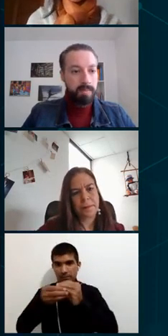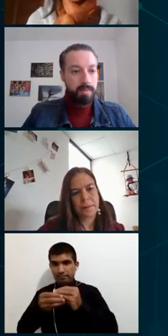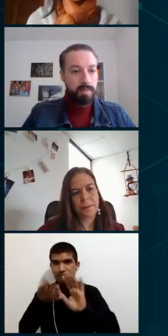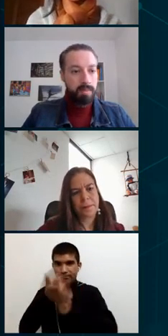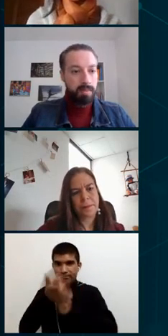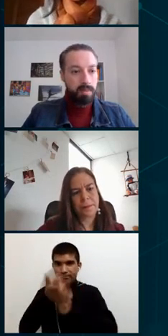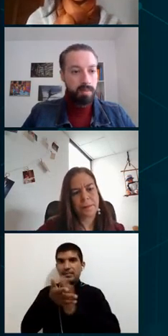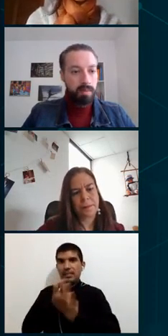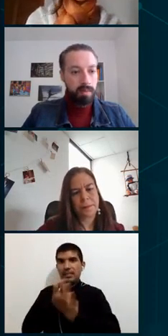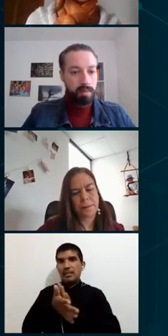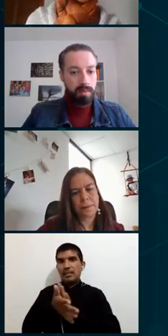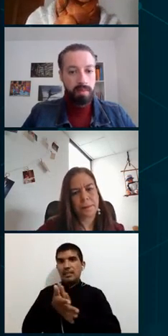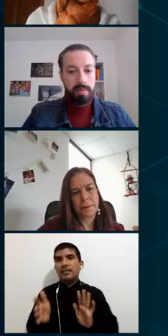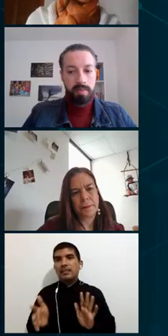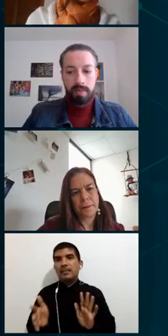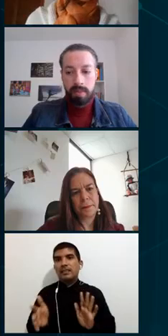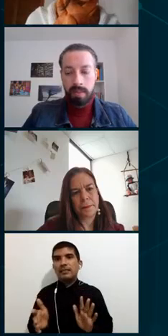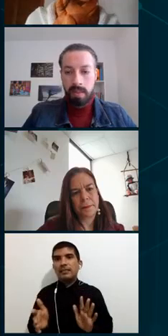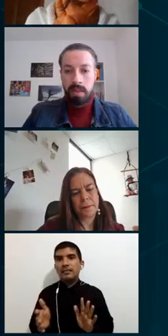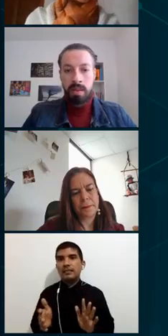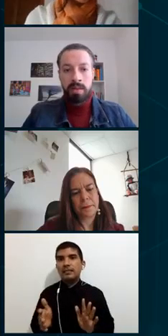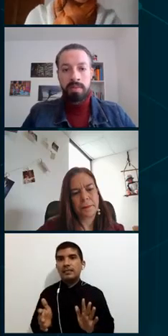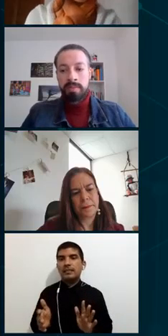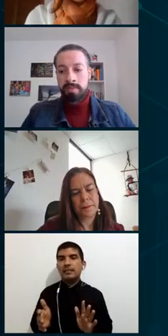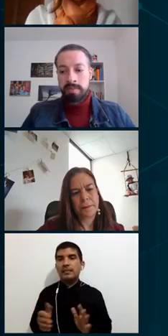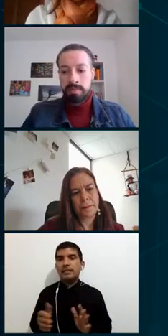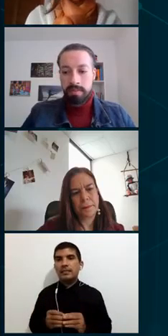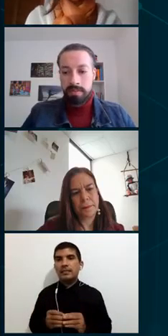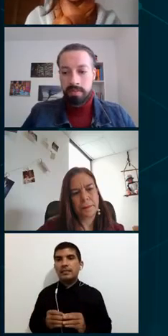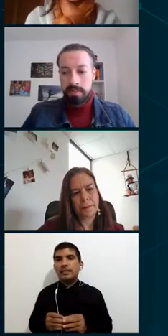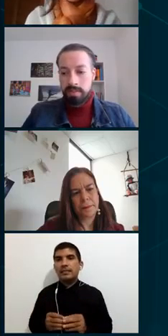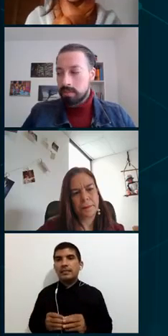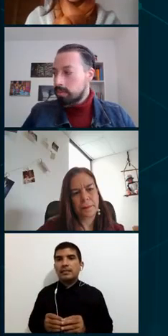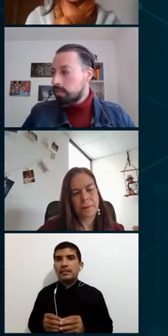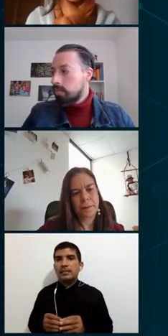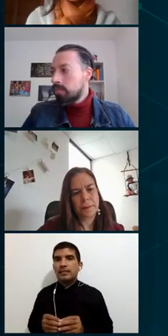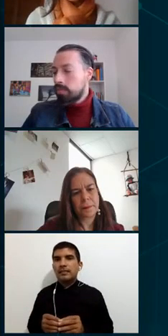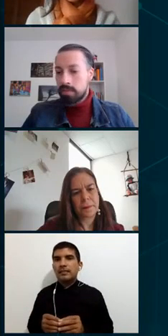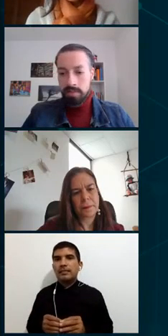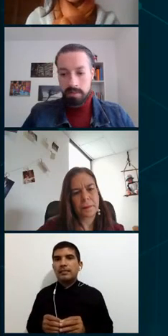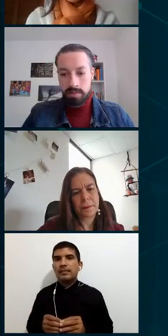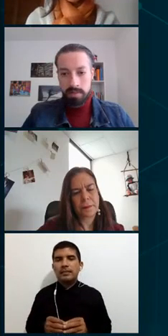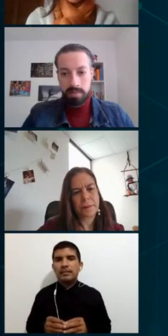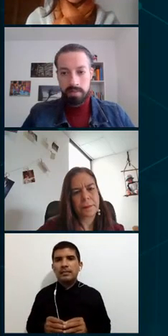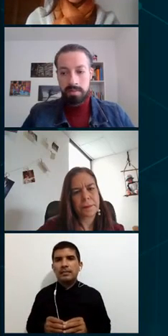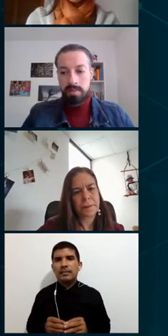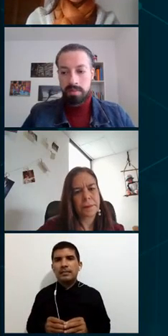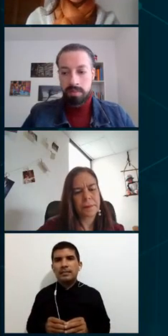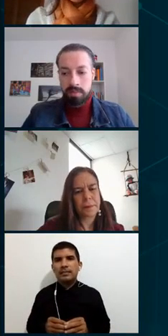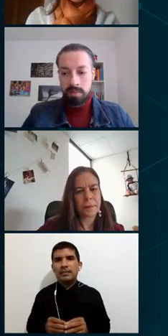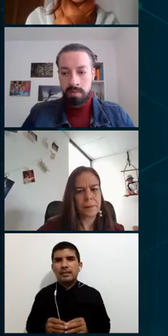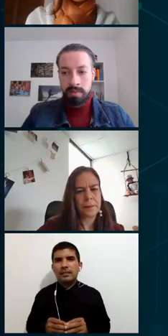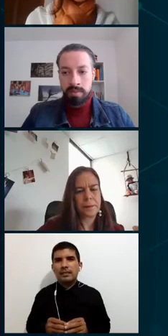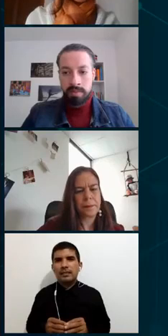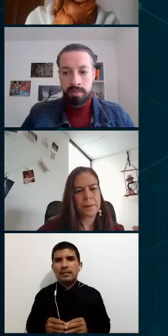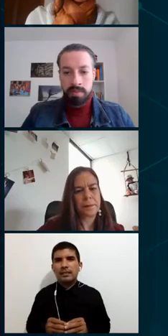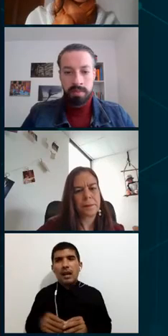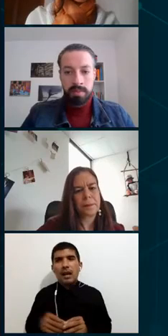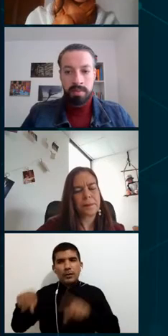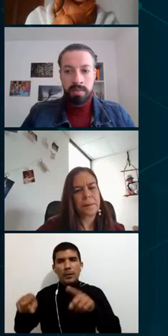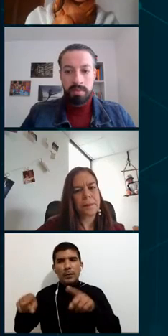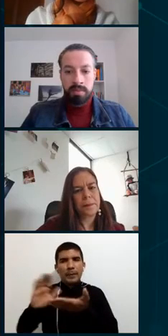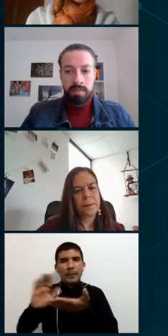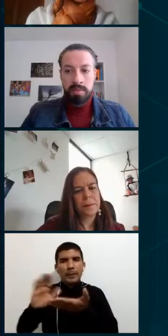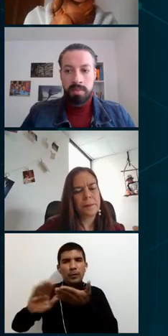la alcanzamos a recolectar todas de antemano, disculpas si de pronto alguna idea se nos quedó por el chat, pero tratamos pues de sacar varias.